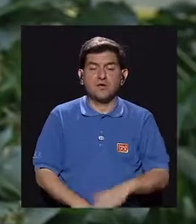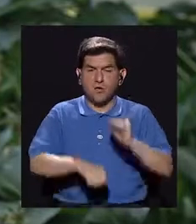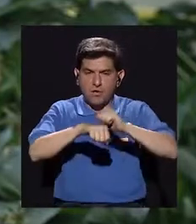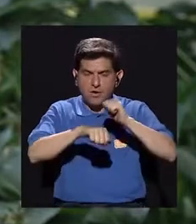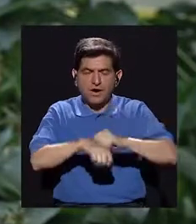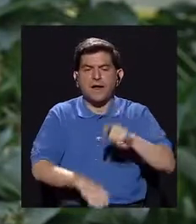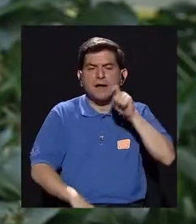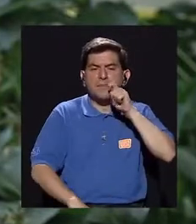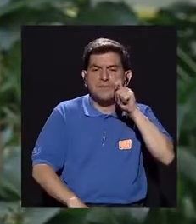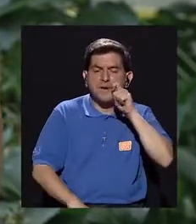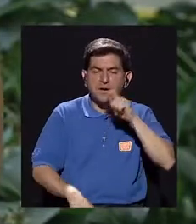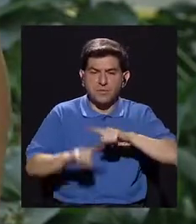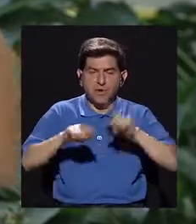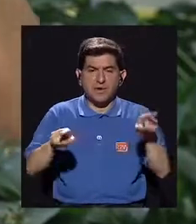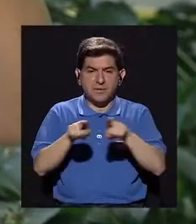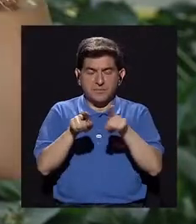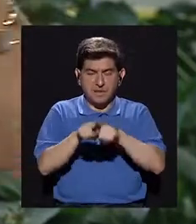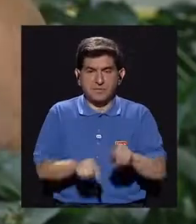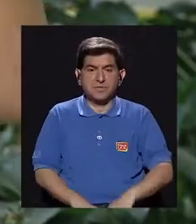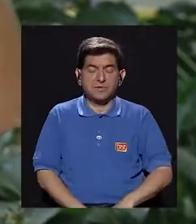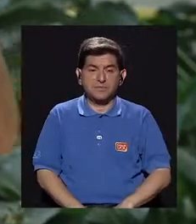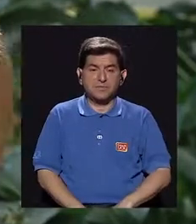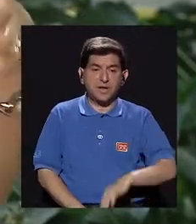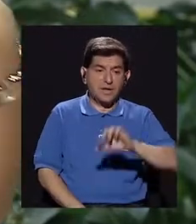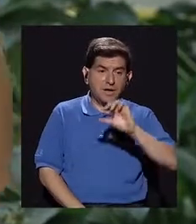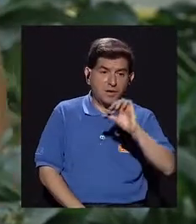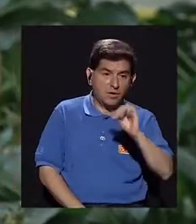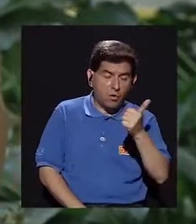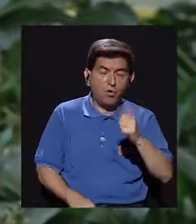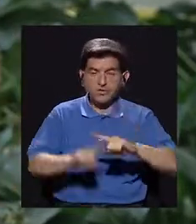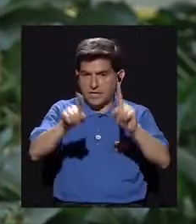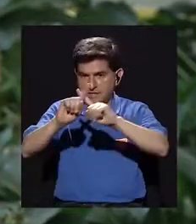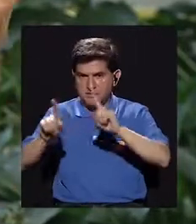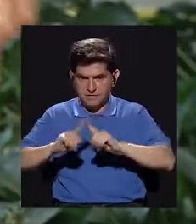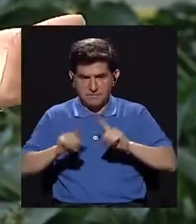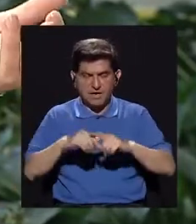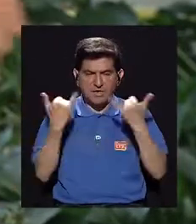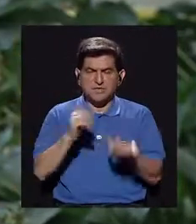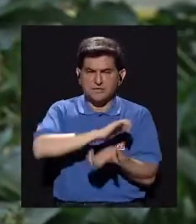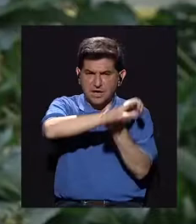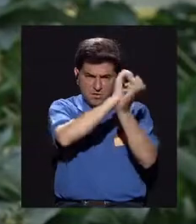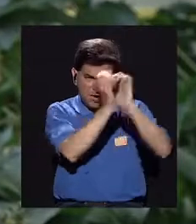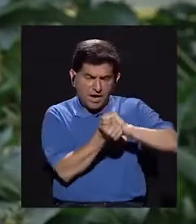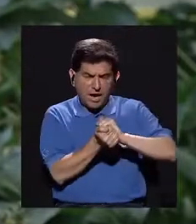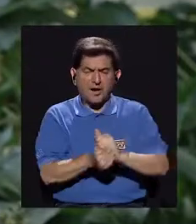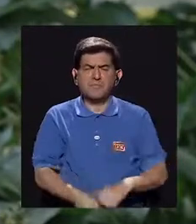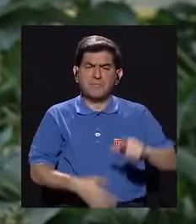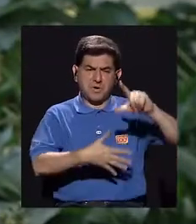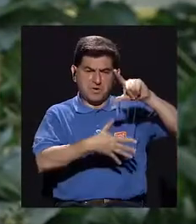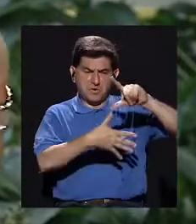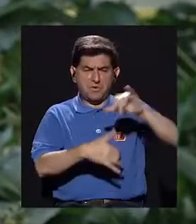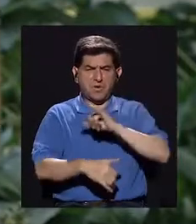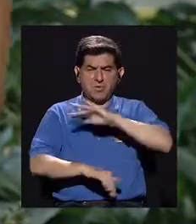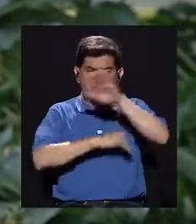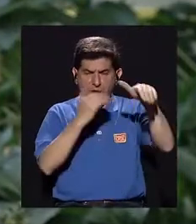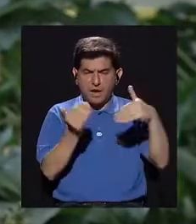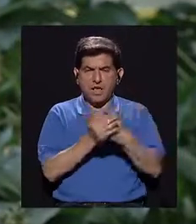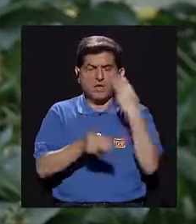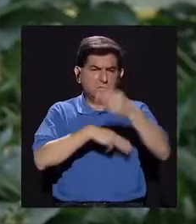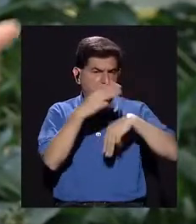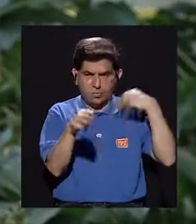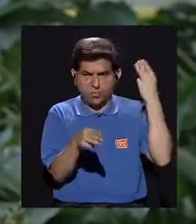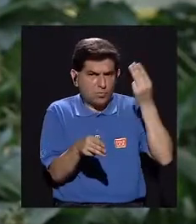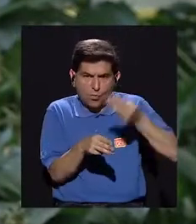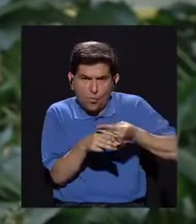mencionaba crack, marihuana, pero también el espectro ha evolucionado, ¿verdad?, ha cambiado mucho, tanto aquí en Latinoamérica como en